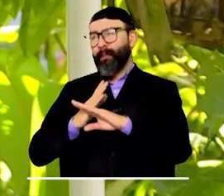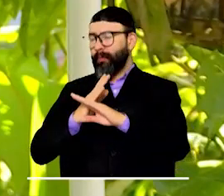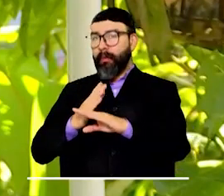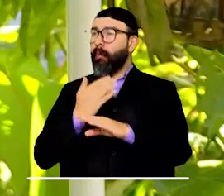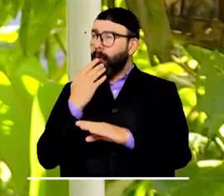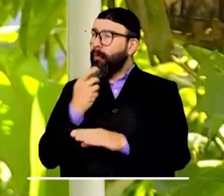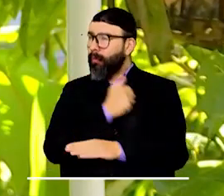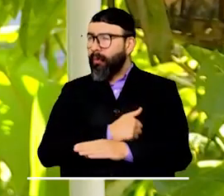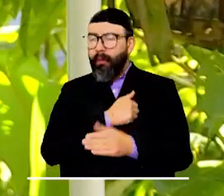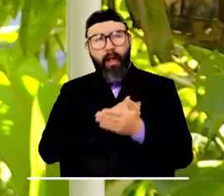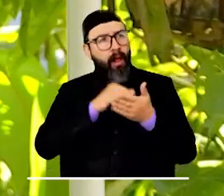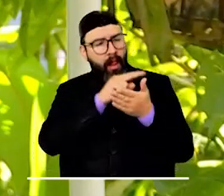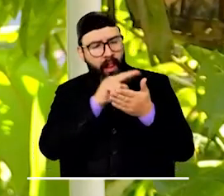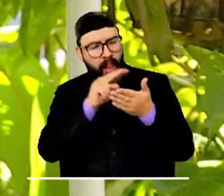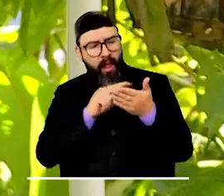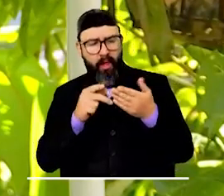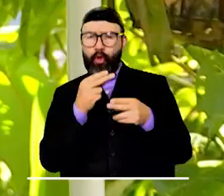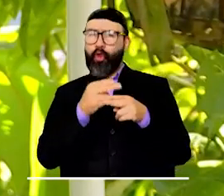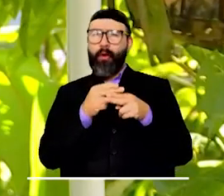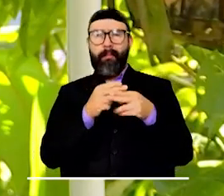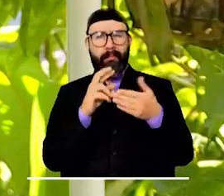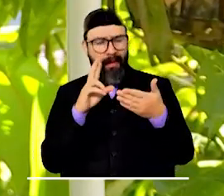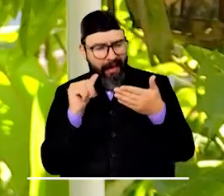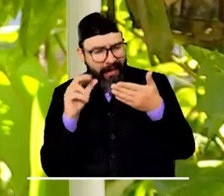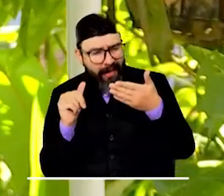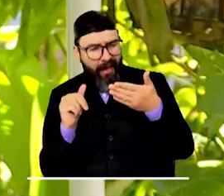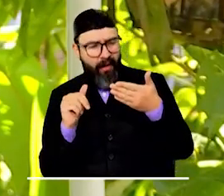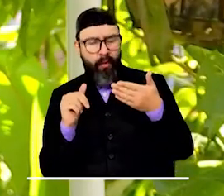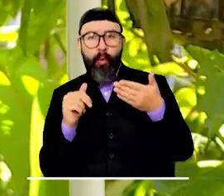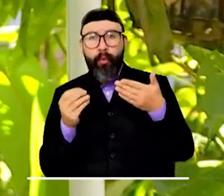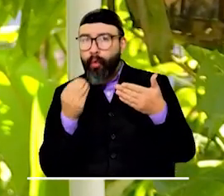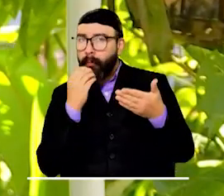si eso tiene un nombre muy raro, no lo consuman.